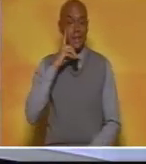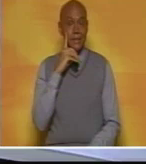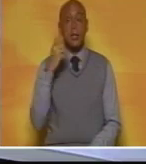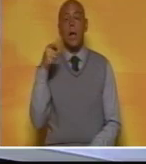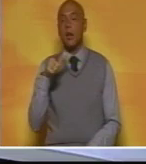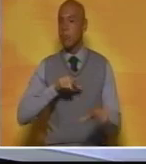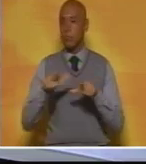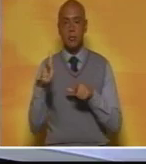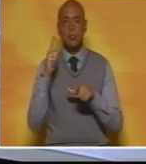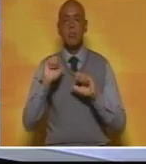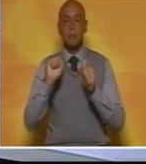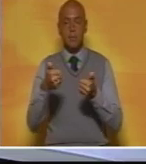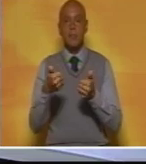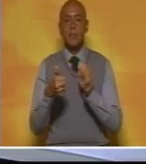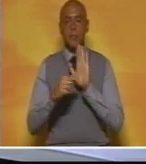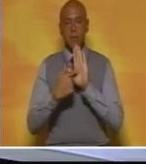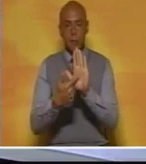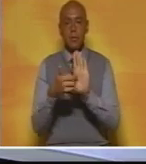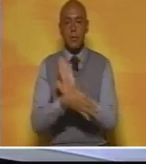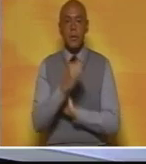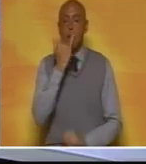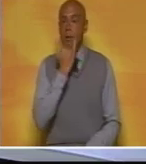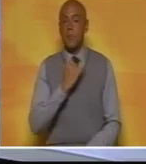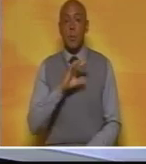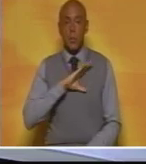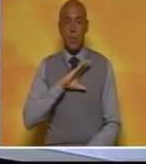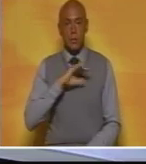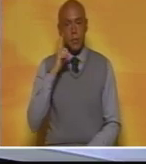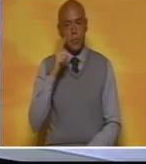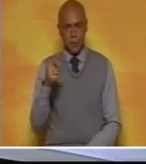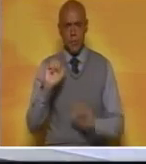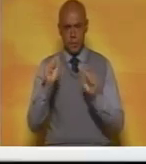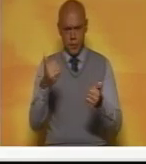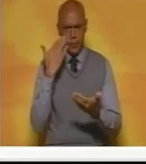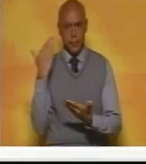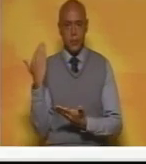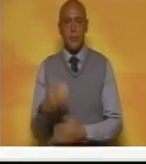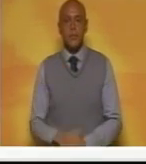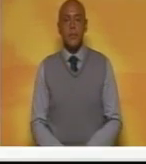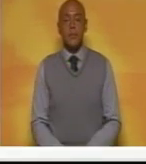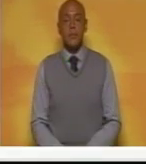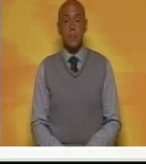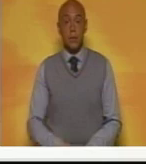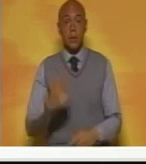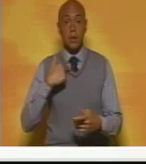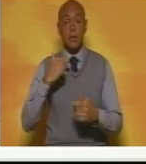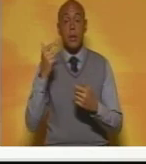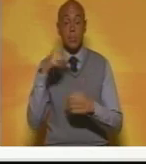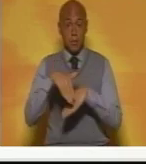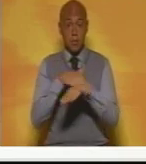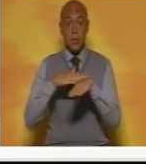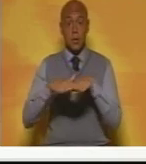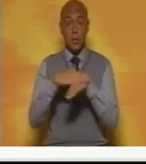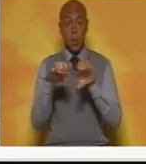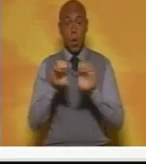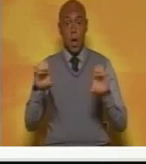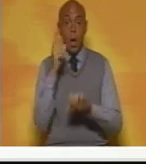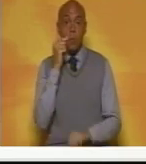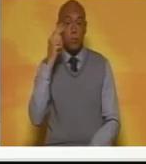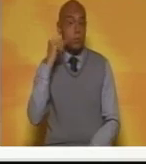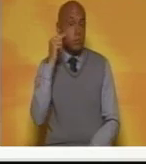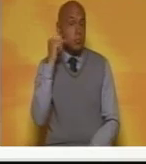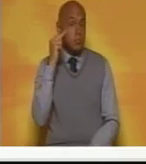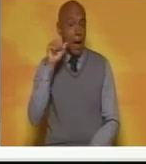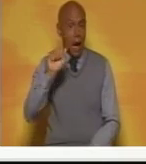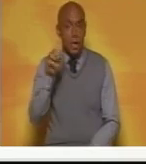estamos listas para iniciar el recorrido por las informaciones. Y de inmediato comenzamos. El ministro de Educación, Aristóbulo Istúriz, aseguró que